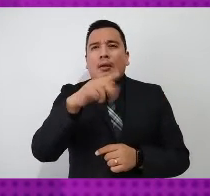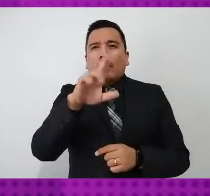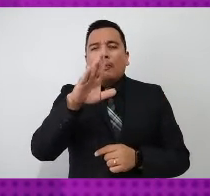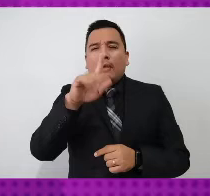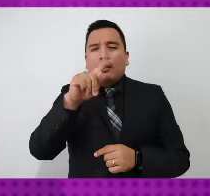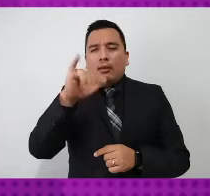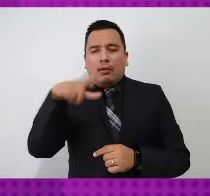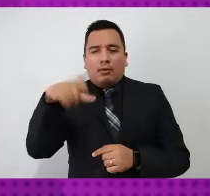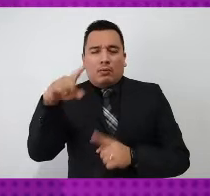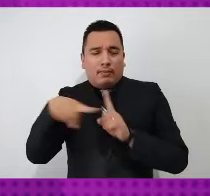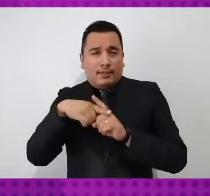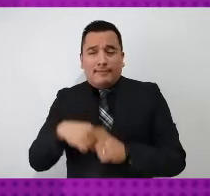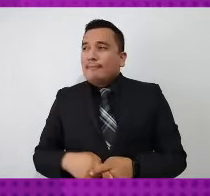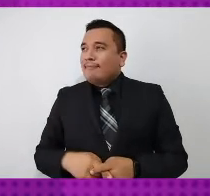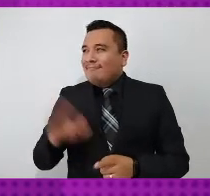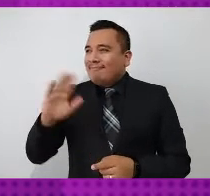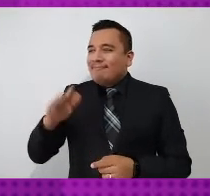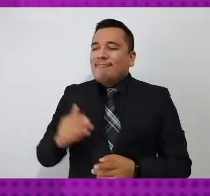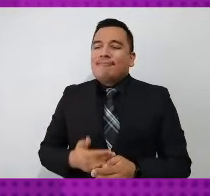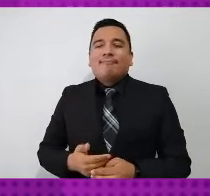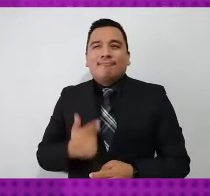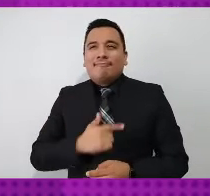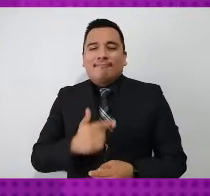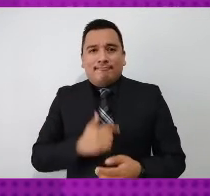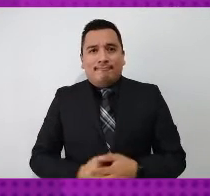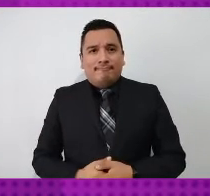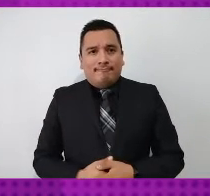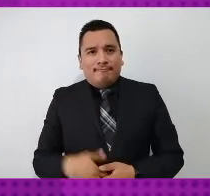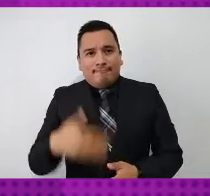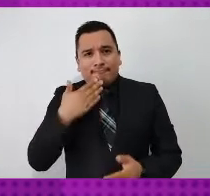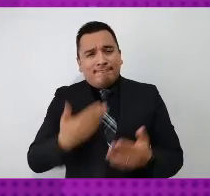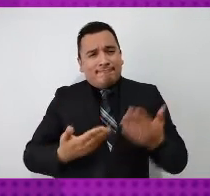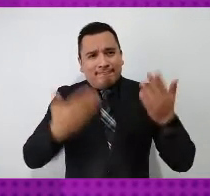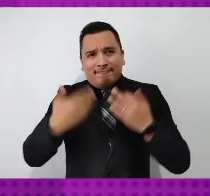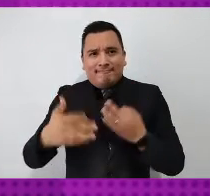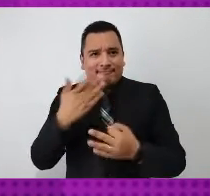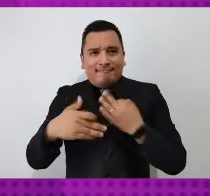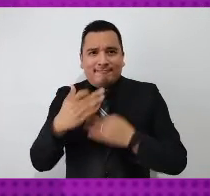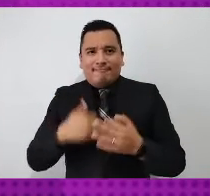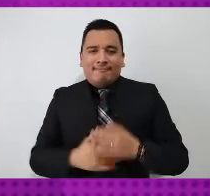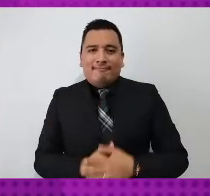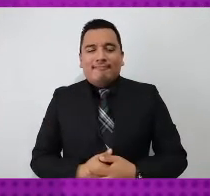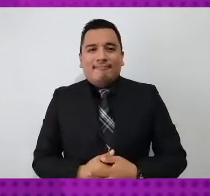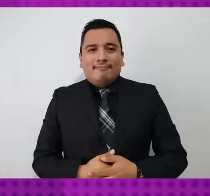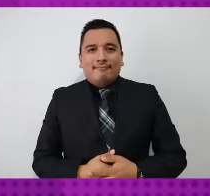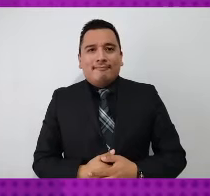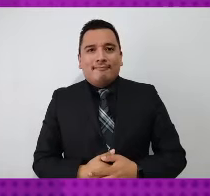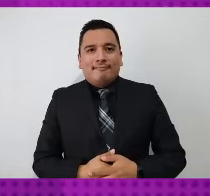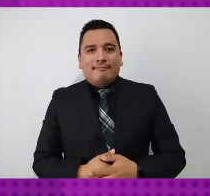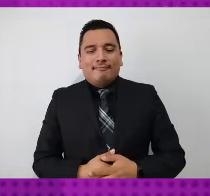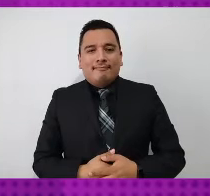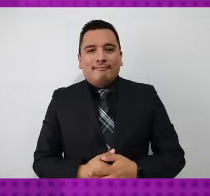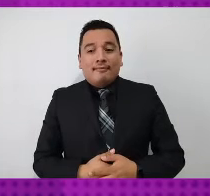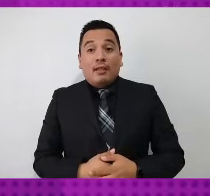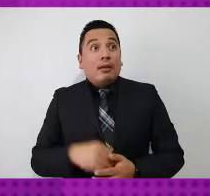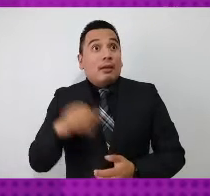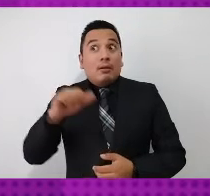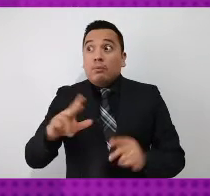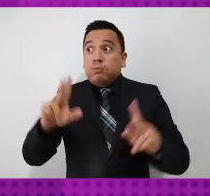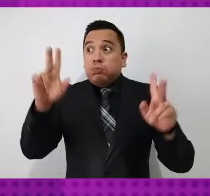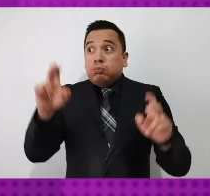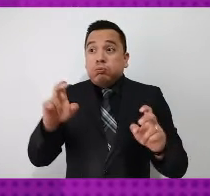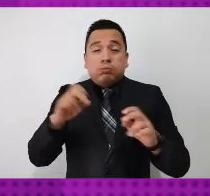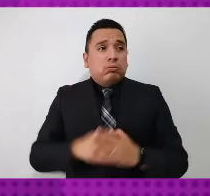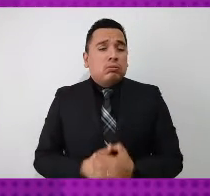gracias igual un gusto bienvenidos a todos ya ya todos el tema del día de hoy serán los retos y desafíos